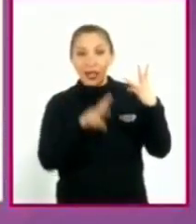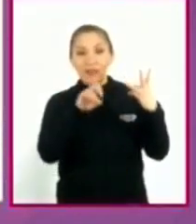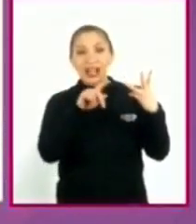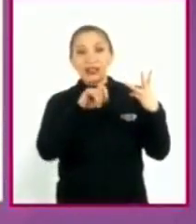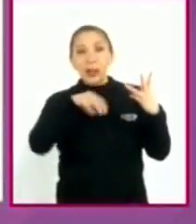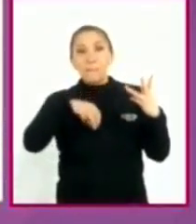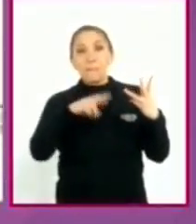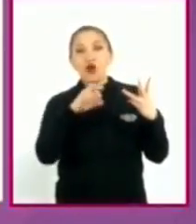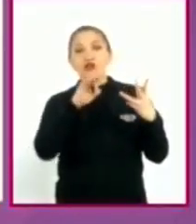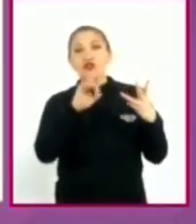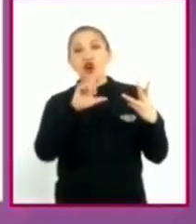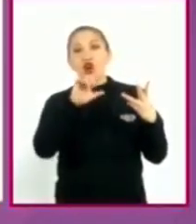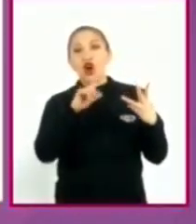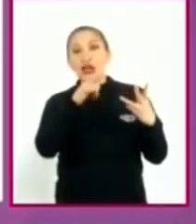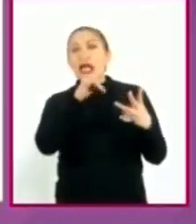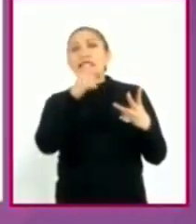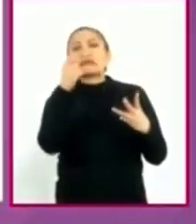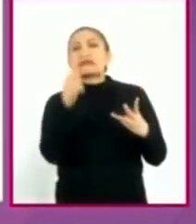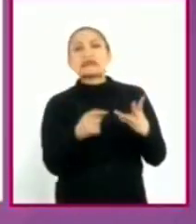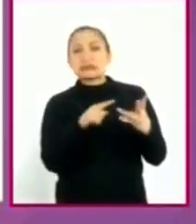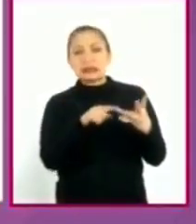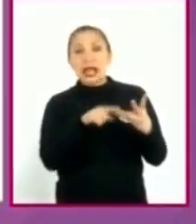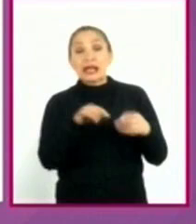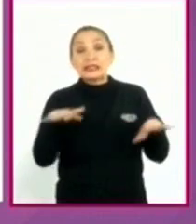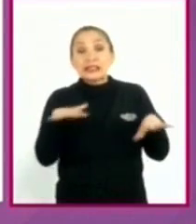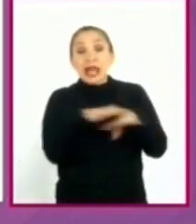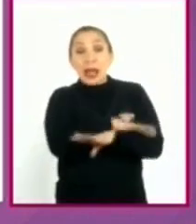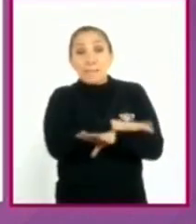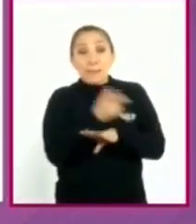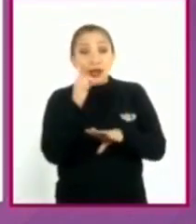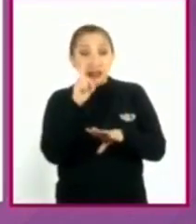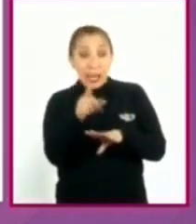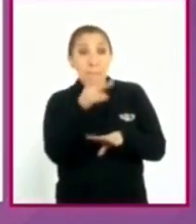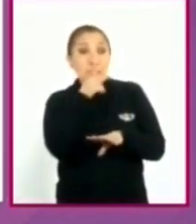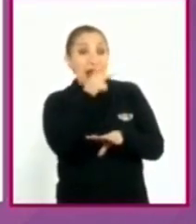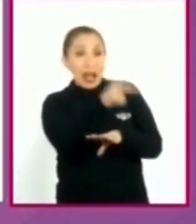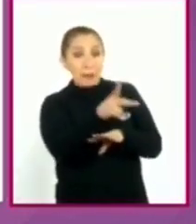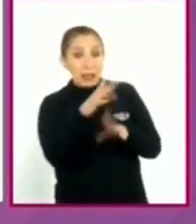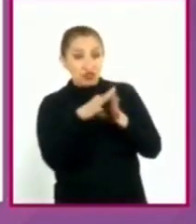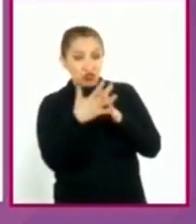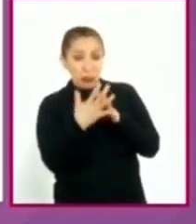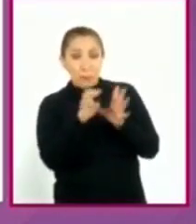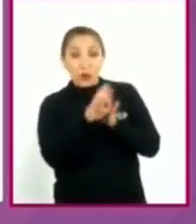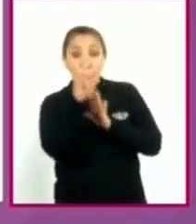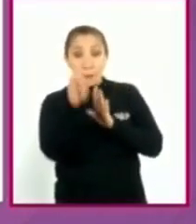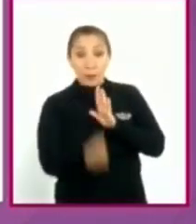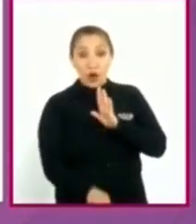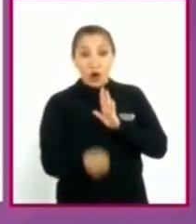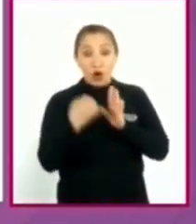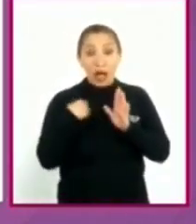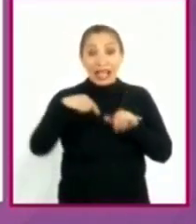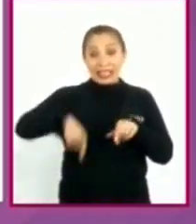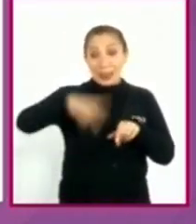Variantes morfológicas se refieren a cambios en la conformación de las palabras. Por ejemplo, en México usamos la